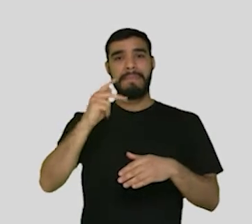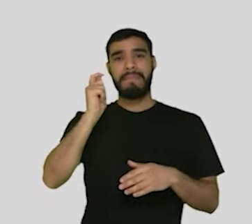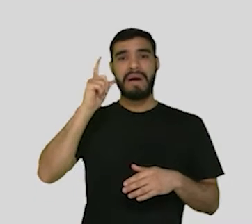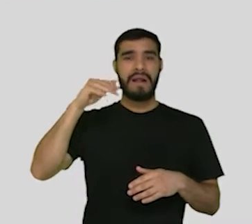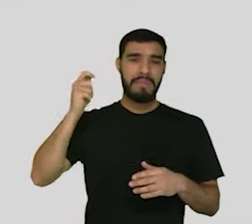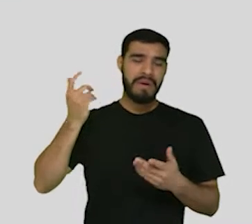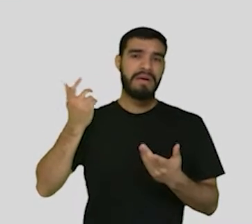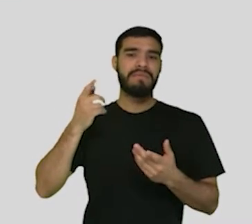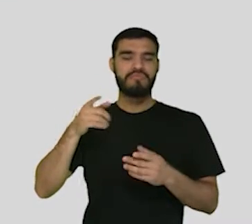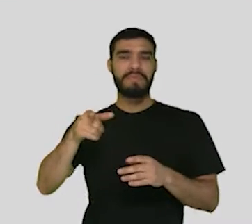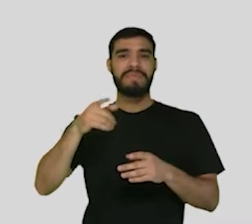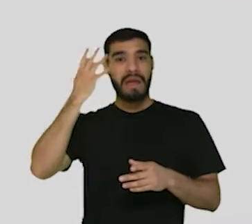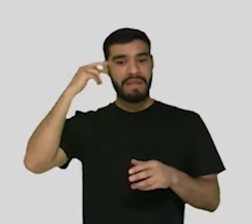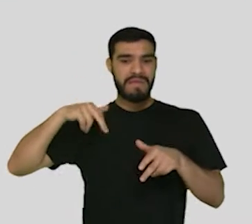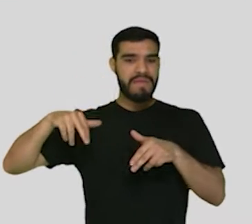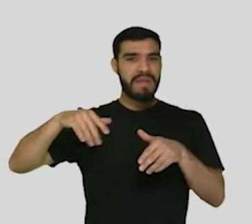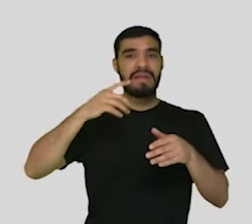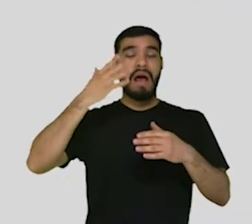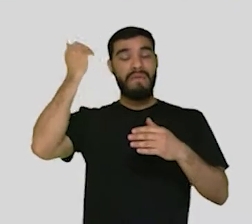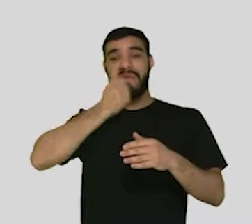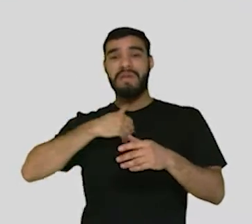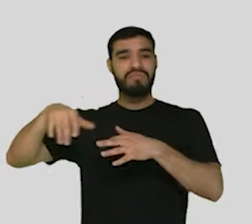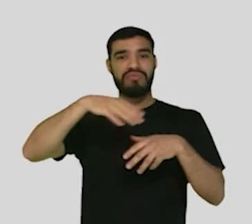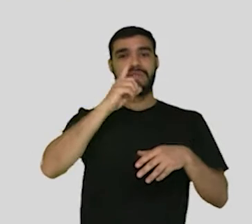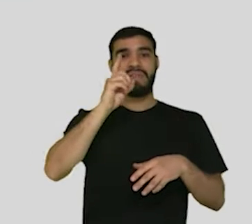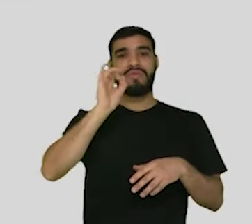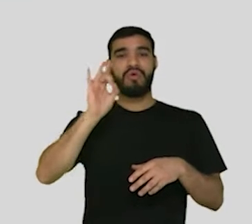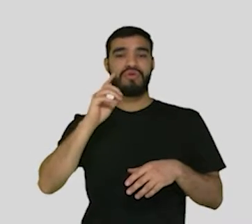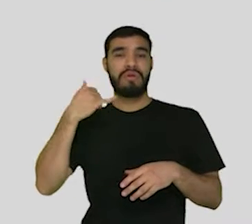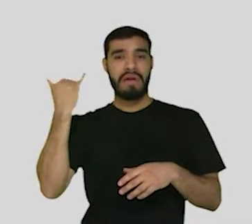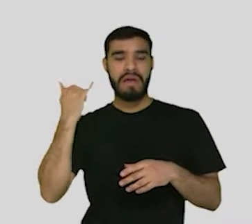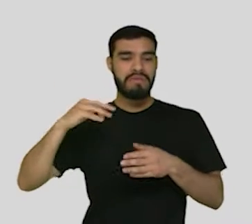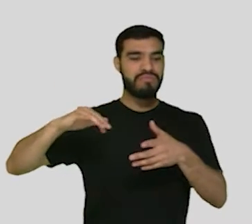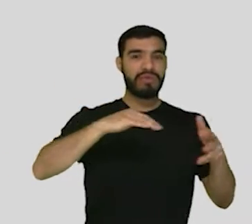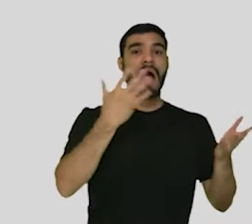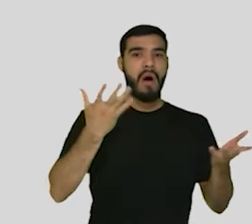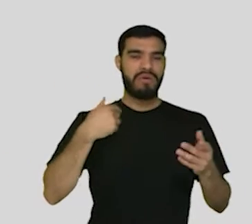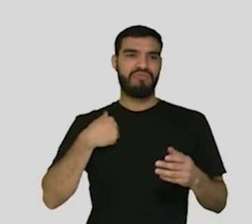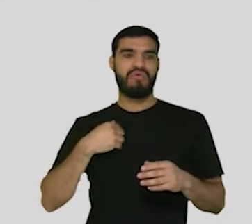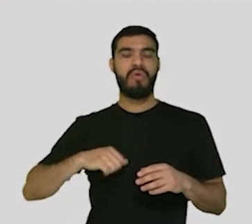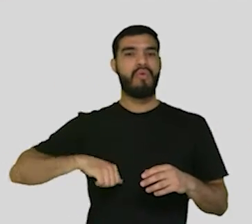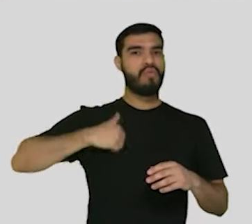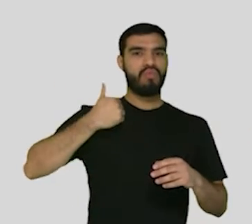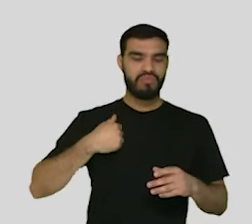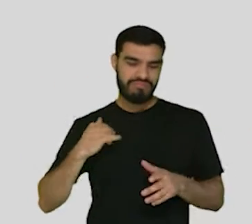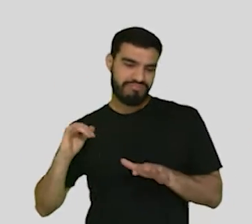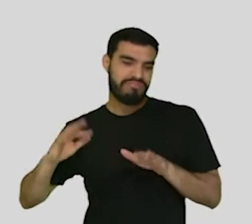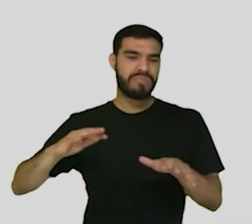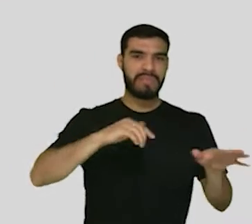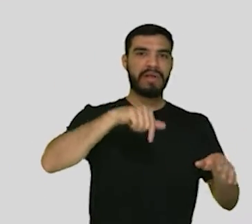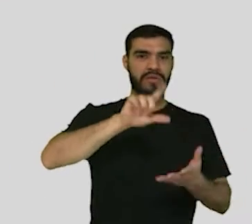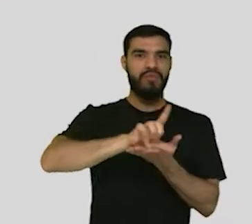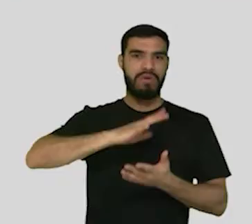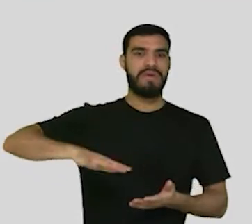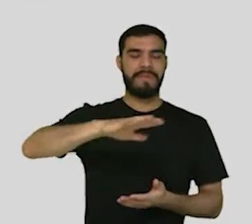Le hicieron desfilar a los 108. O Pepe, a ver, oye, pa, oye, oye, reco, hace su pecuera, Javi, oye, ya